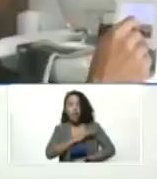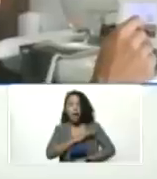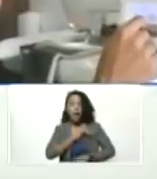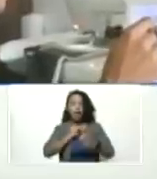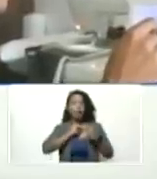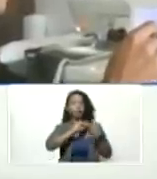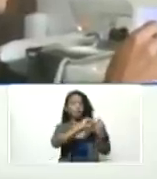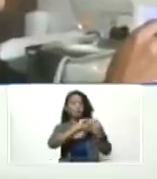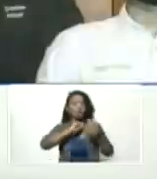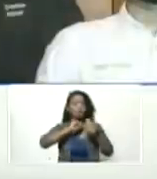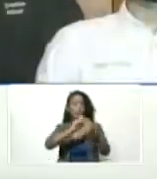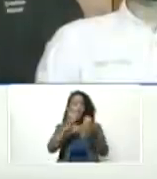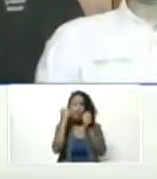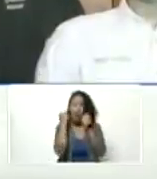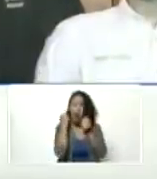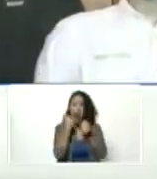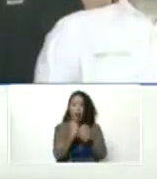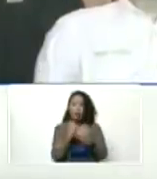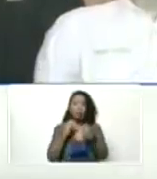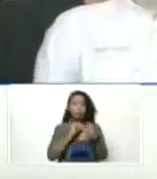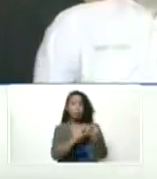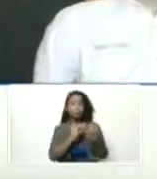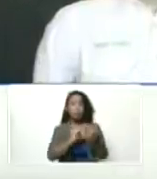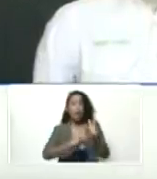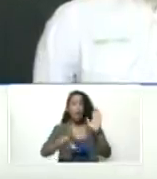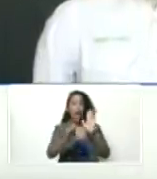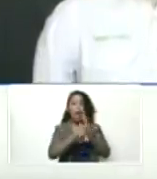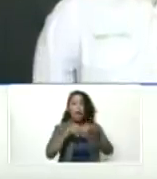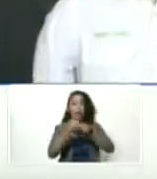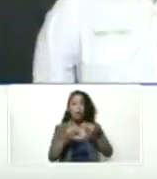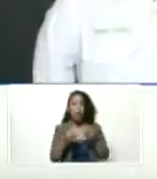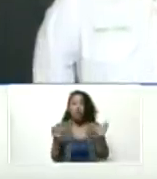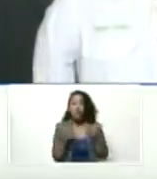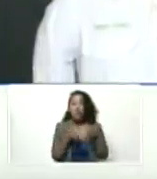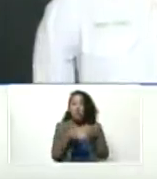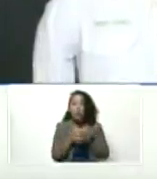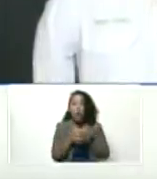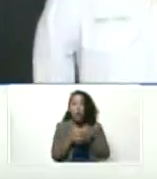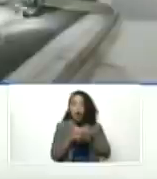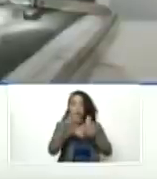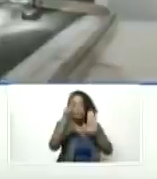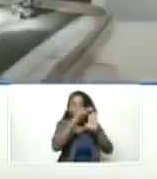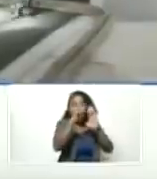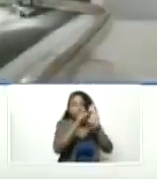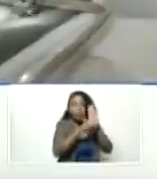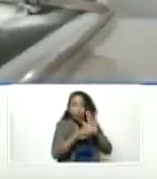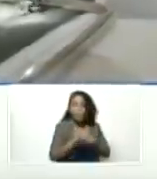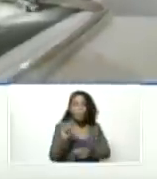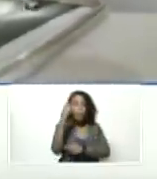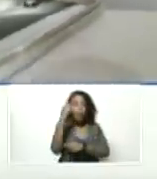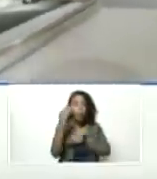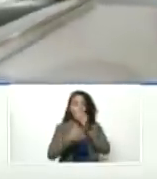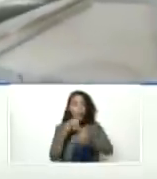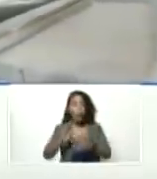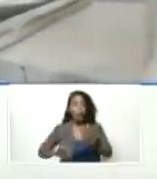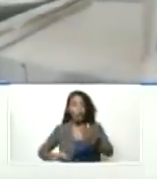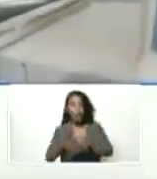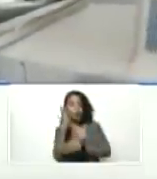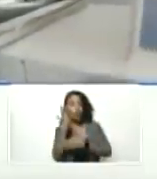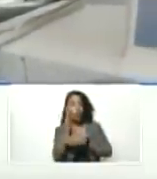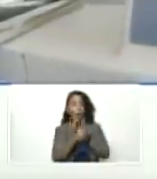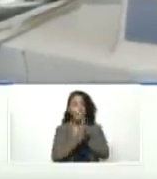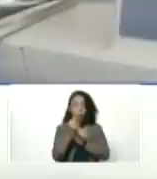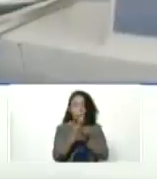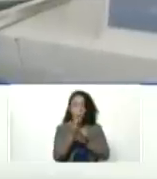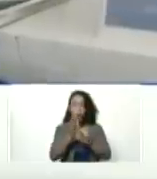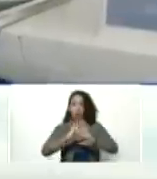debate intenso, y la ley, bueno, creó un conjunto de mecanismos. Primero creó un fondo del emprendimiento.